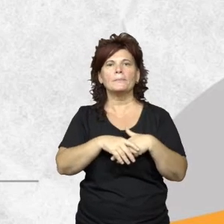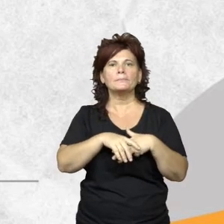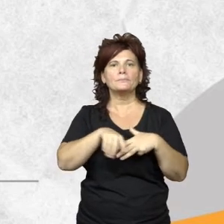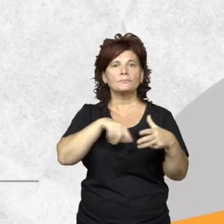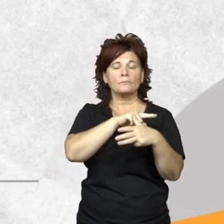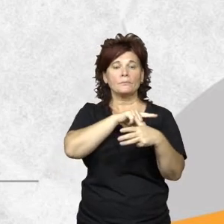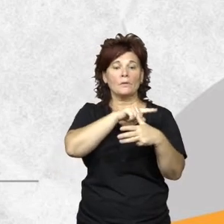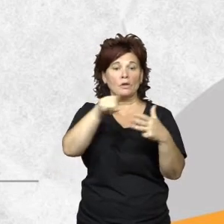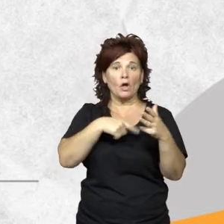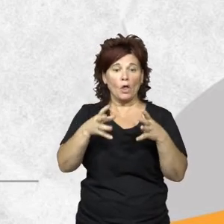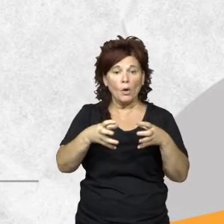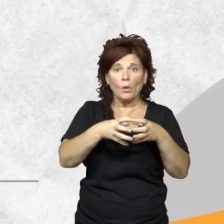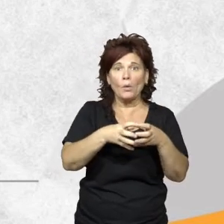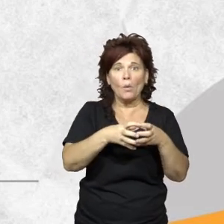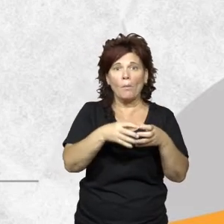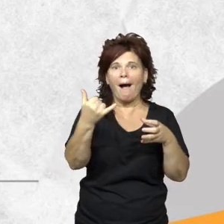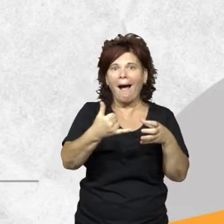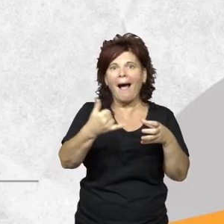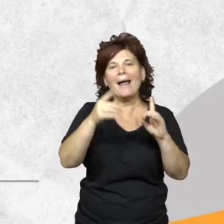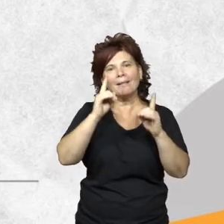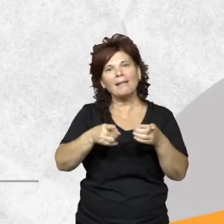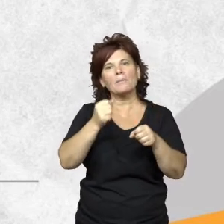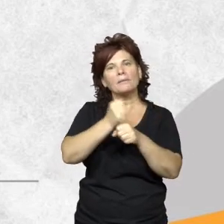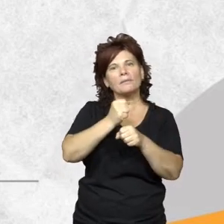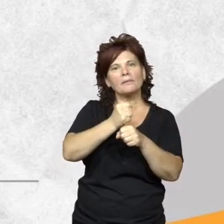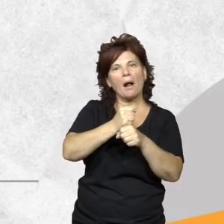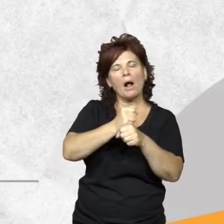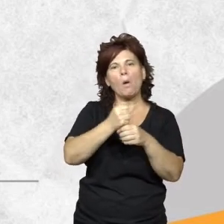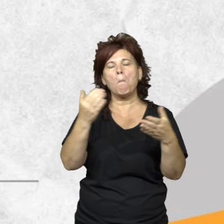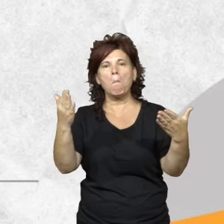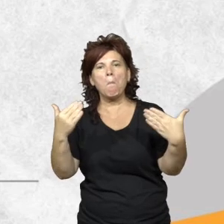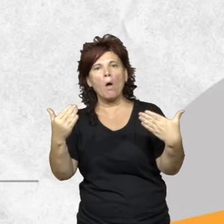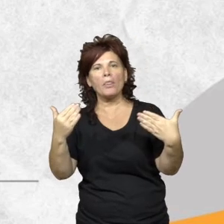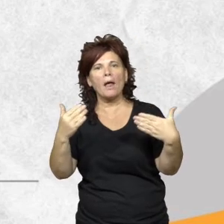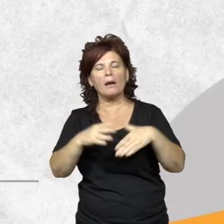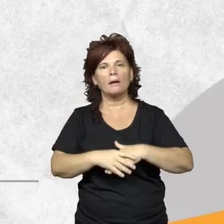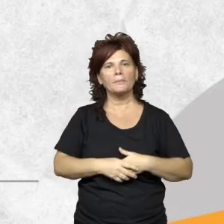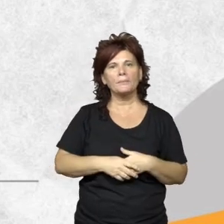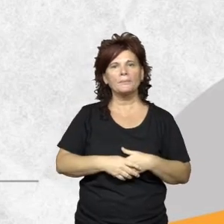esos grupos que ellos tienen, también se está trabajando para poder